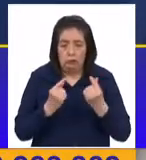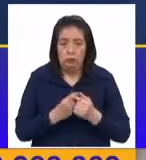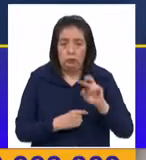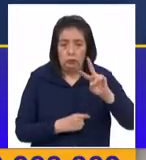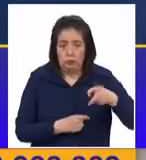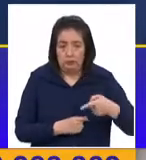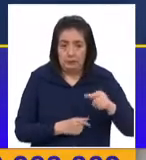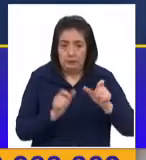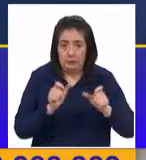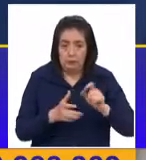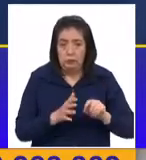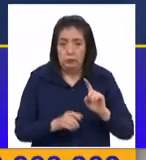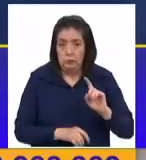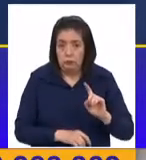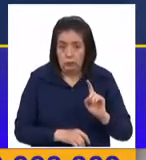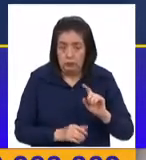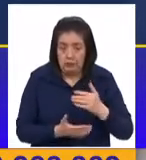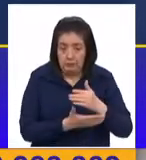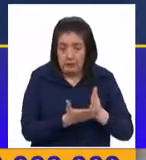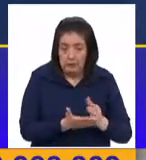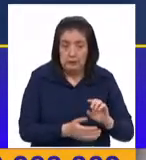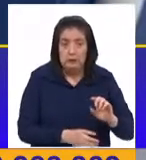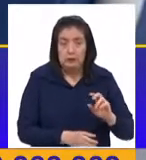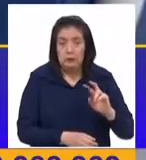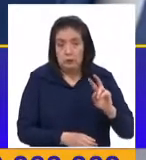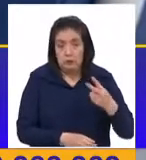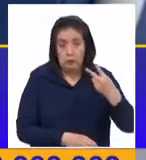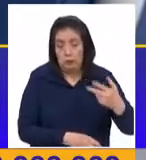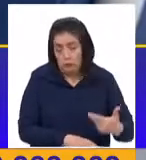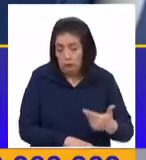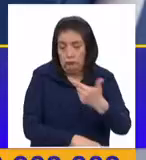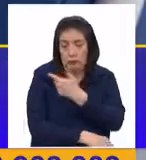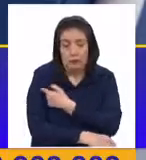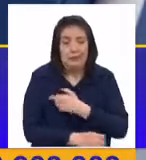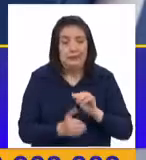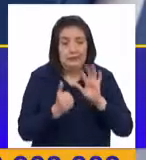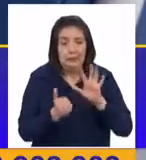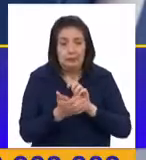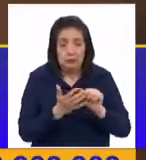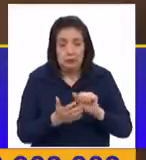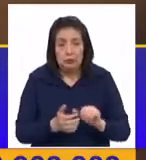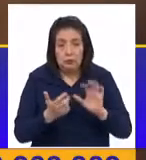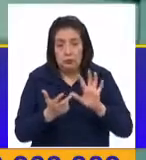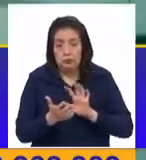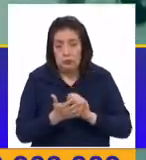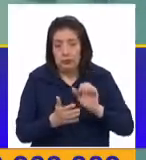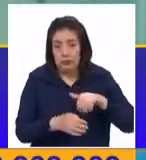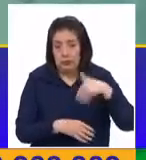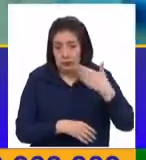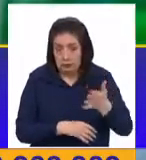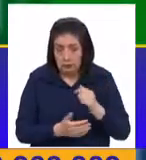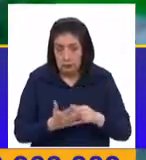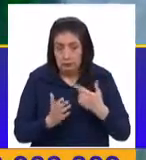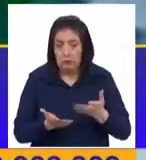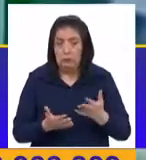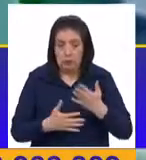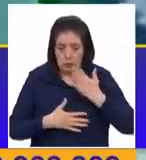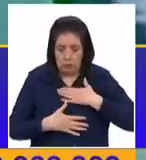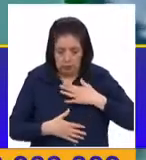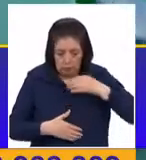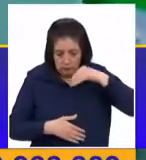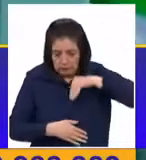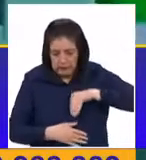un porcentaje recibió la inyección adicional 6 u 8 meses después de su primera dosis. Como resultado, los anticuerpos contra